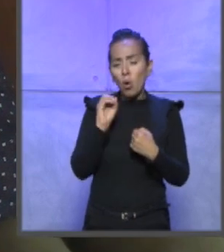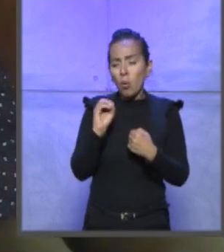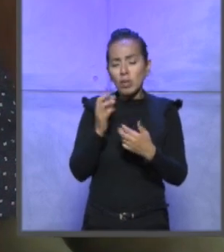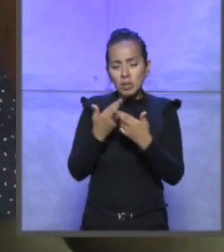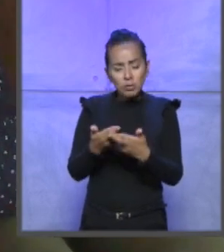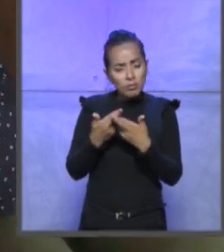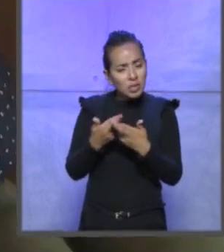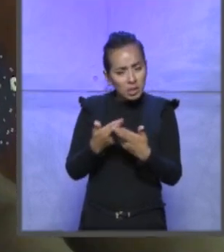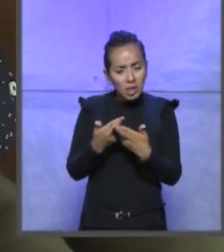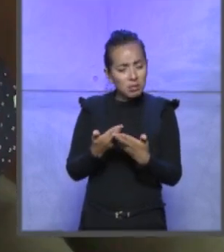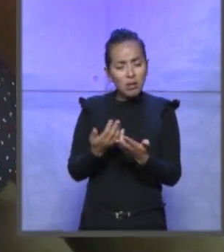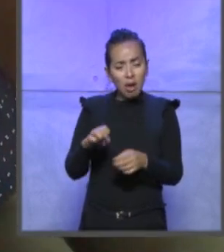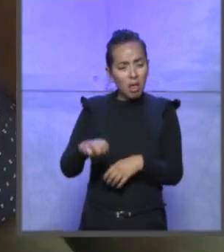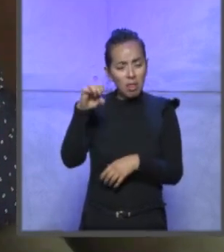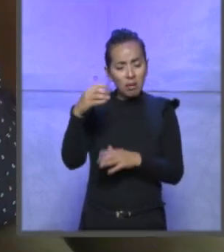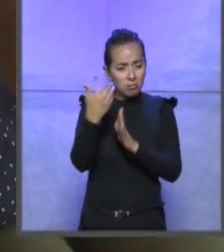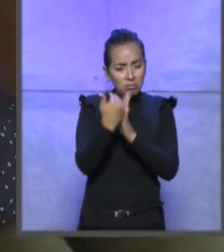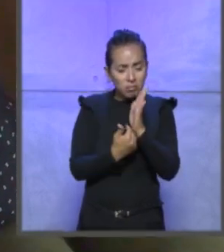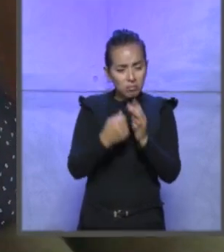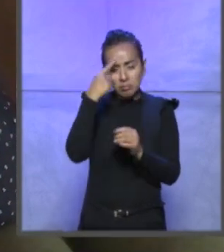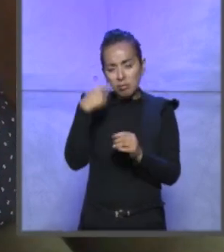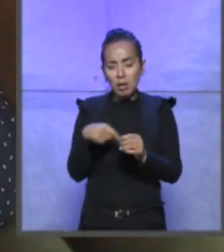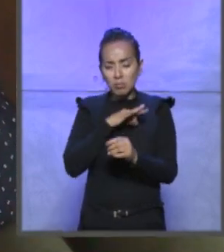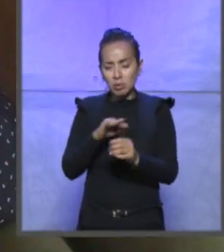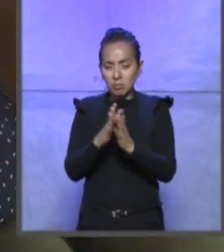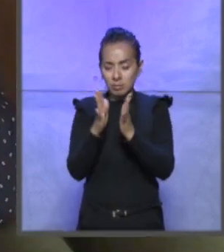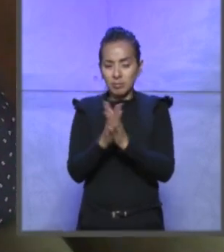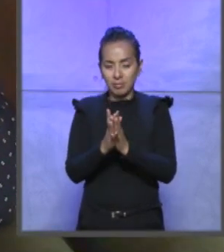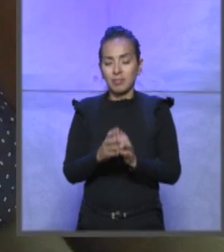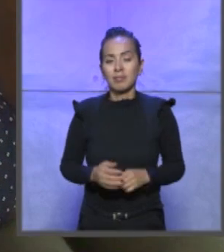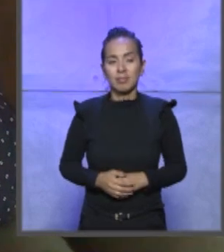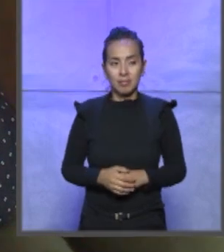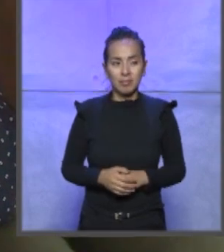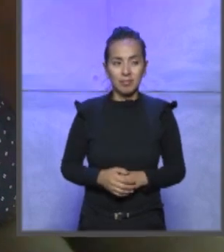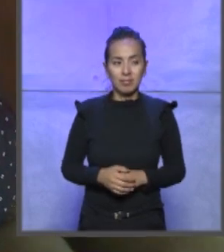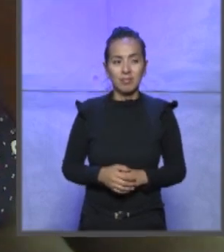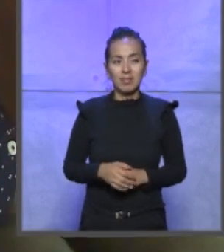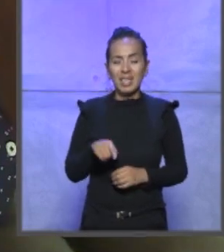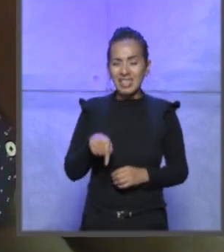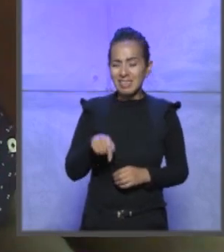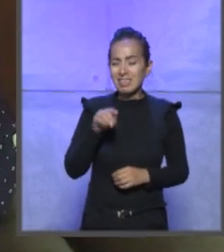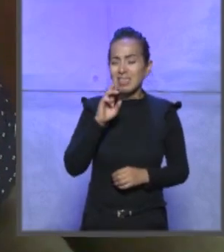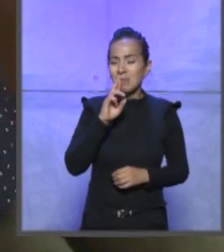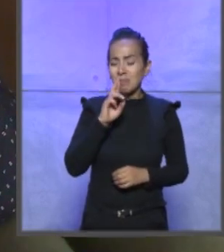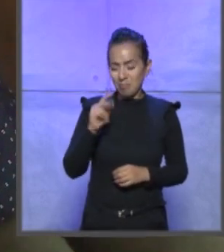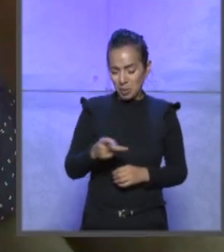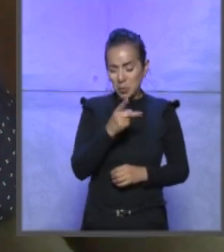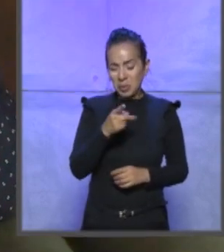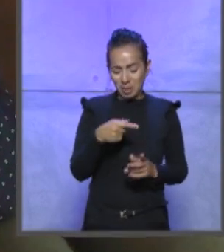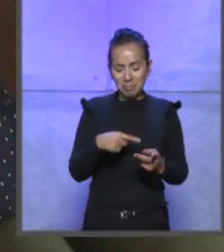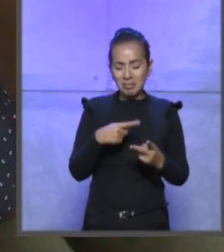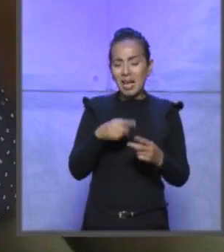participar? Bueno, en el caso de esta pregunta, la respuesta sería un poco más compleja.